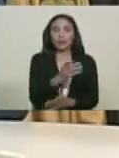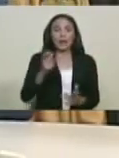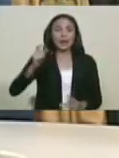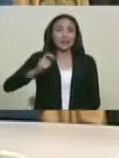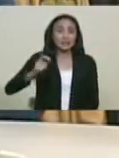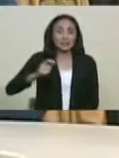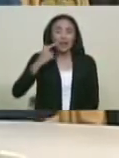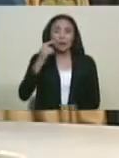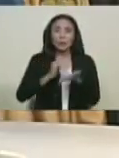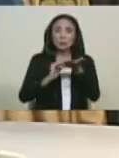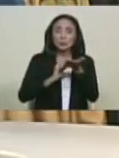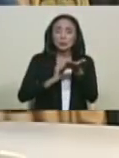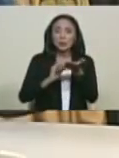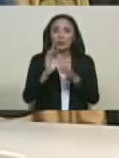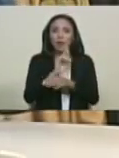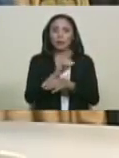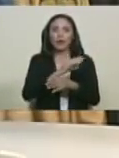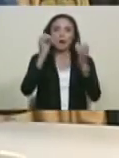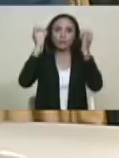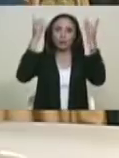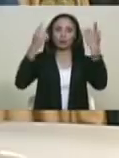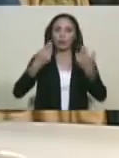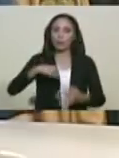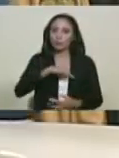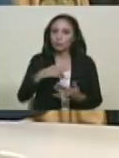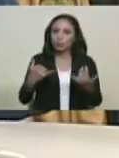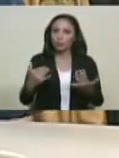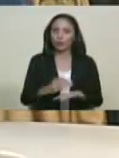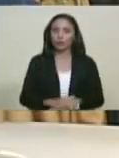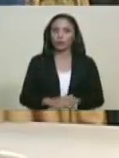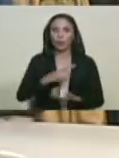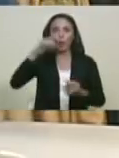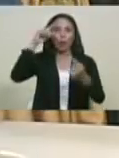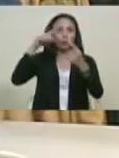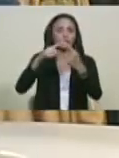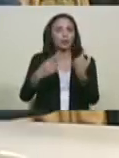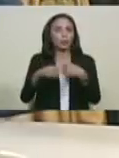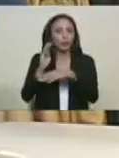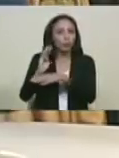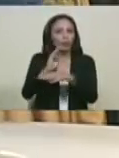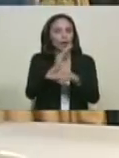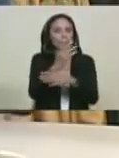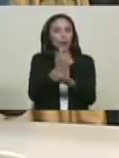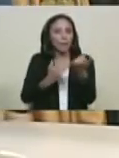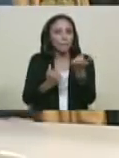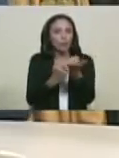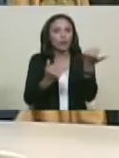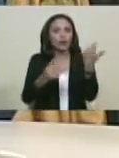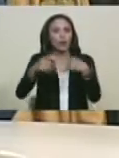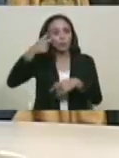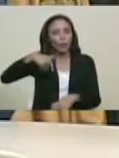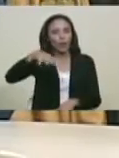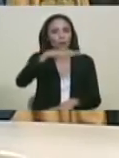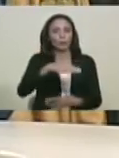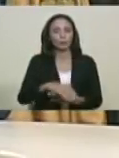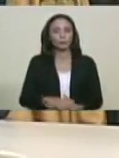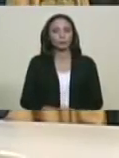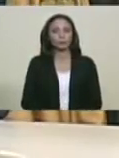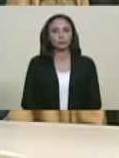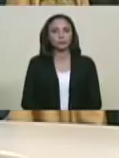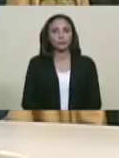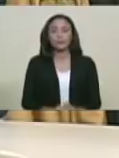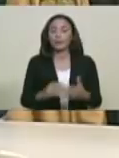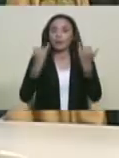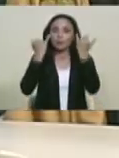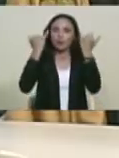nacionales hechos con el objetivo de proteger a las mayorías trabajadoras a las mayorías nacionales hecho